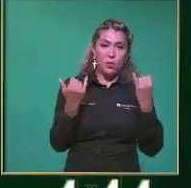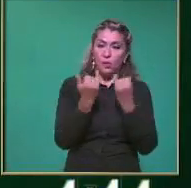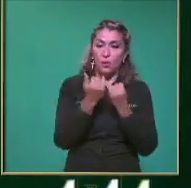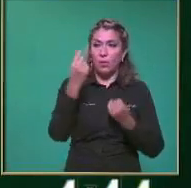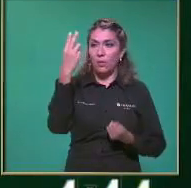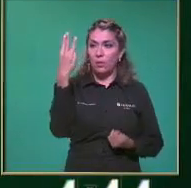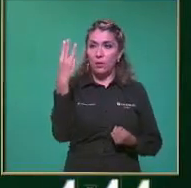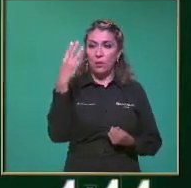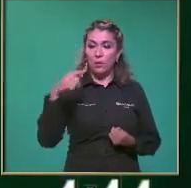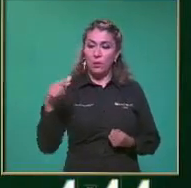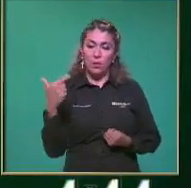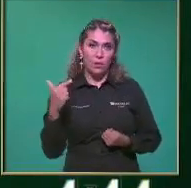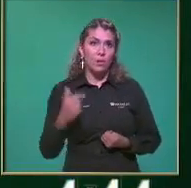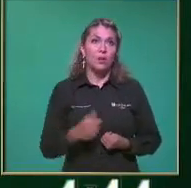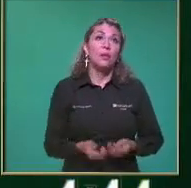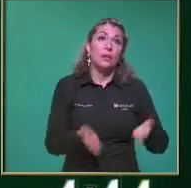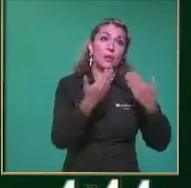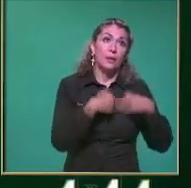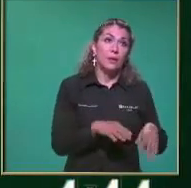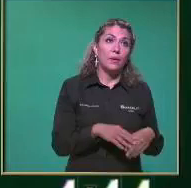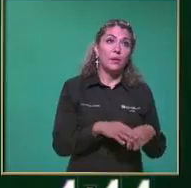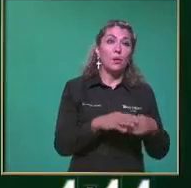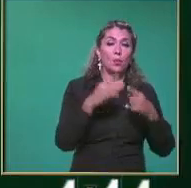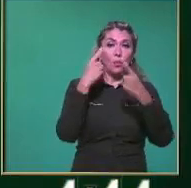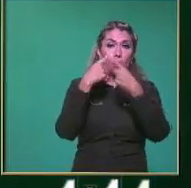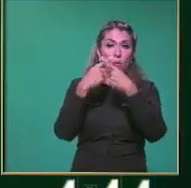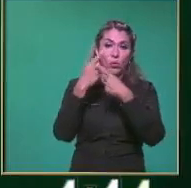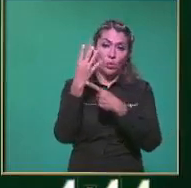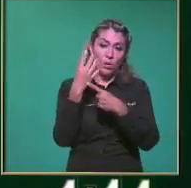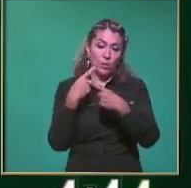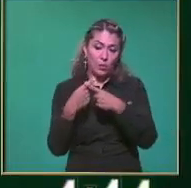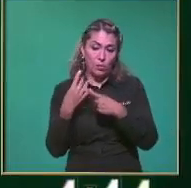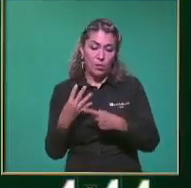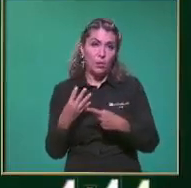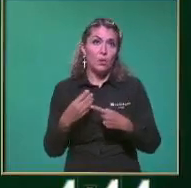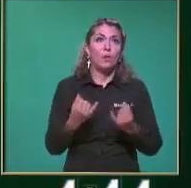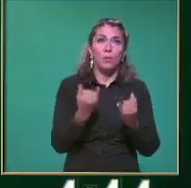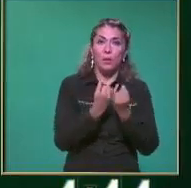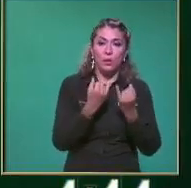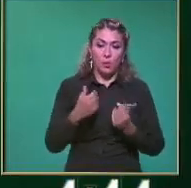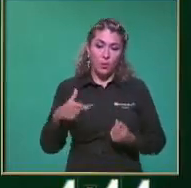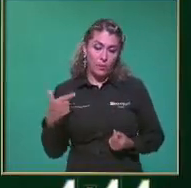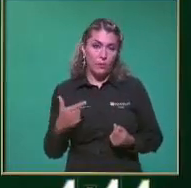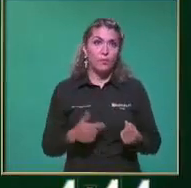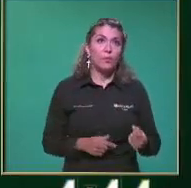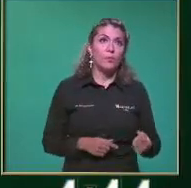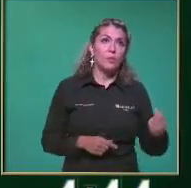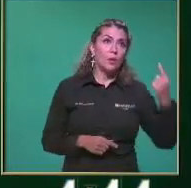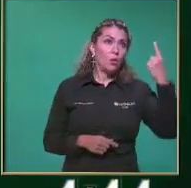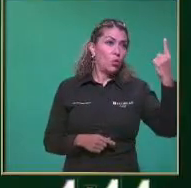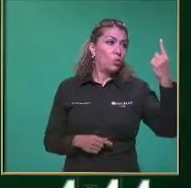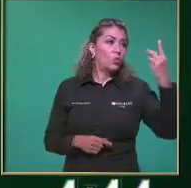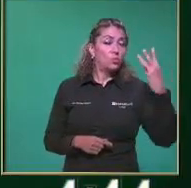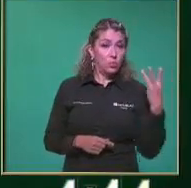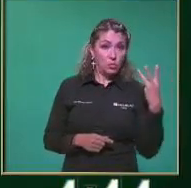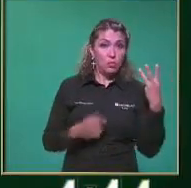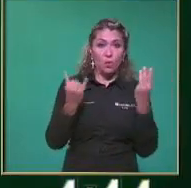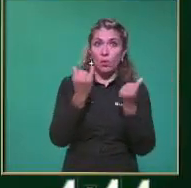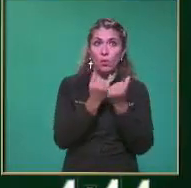tercio? Bueno, pues 1 tercio lo multiplico por 4. 1 por 4, 4 y 3 por 4, 12. Ya tengo las dos